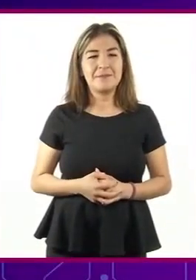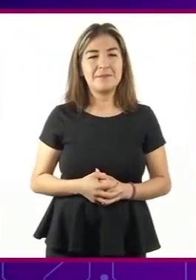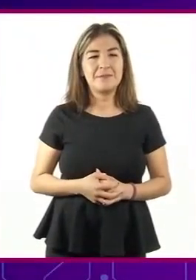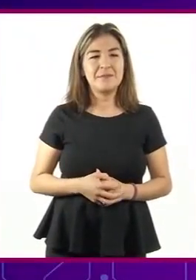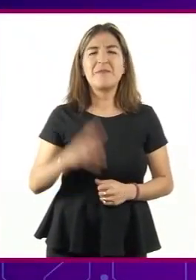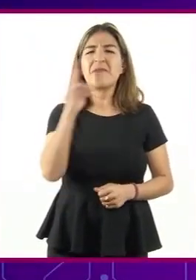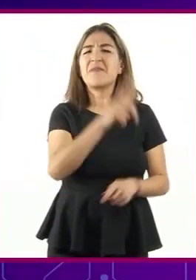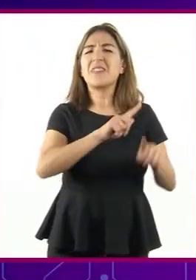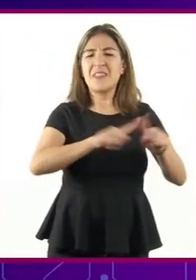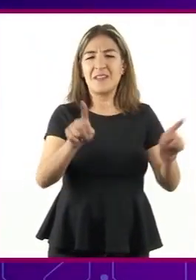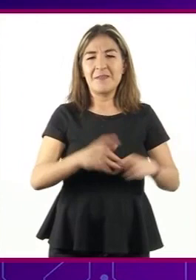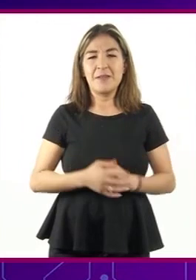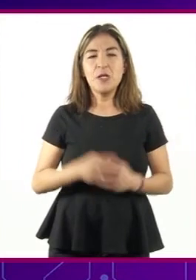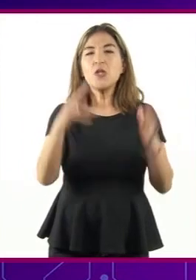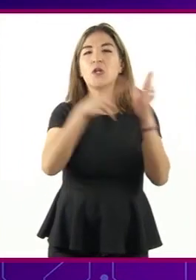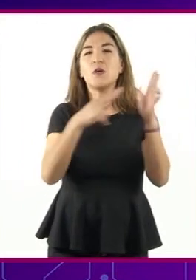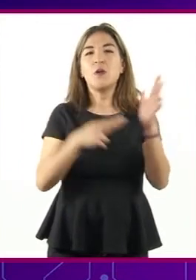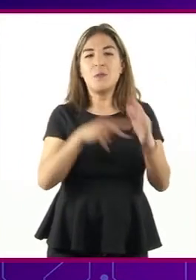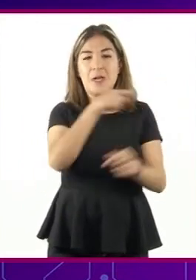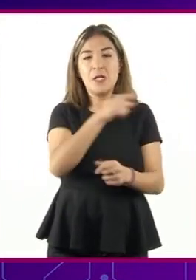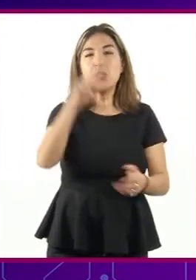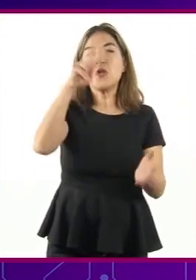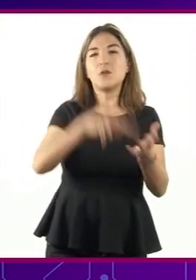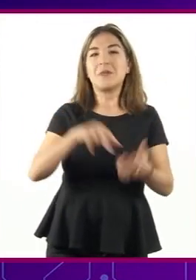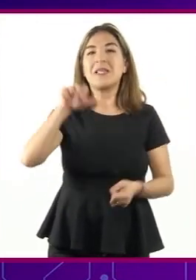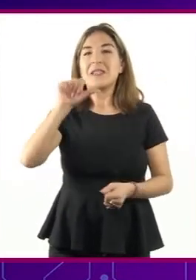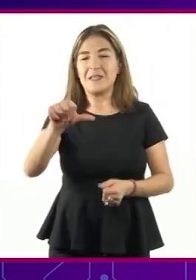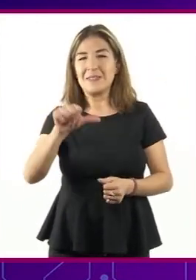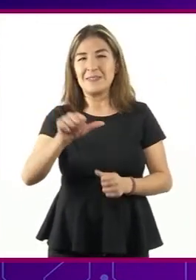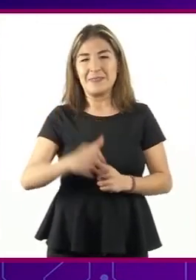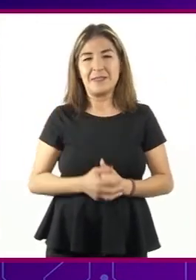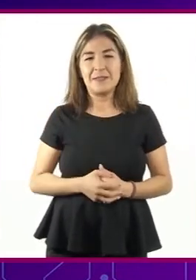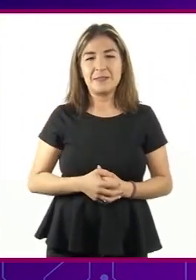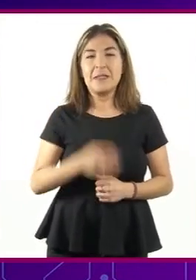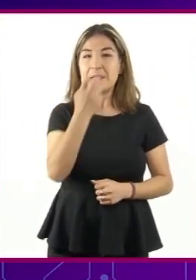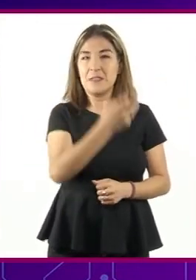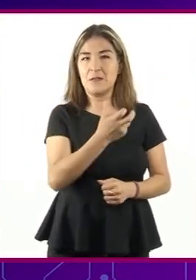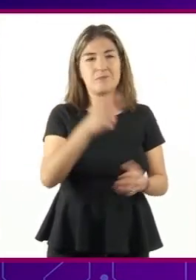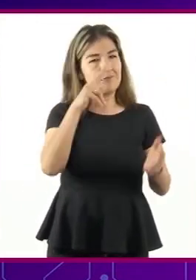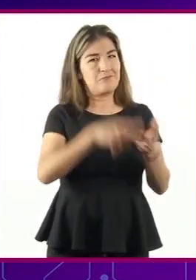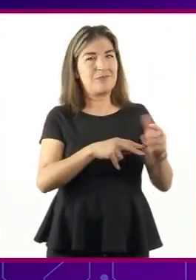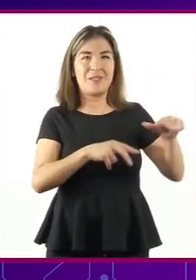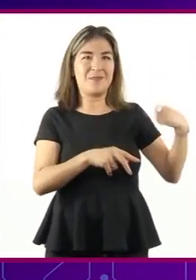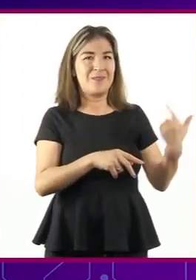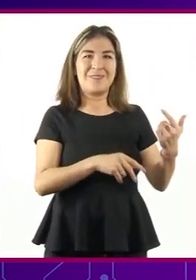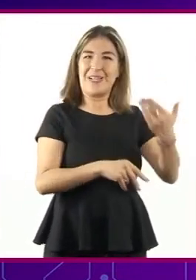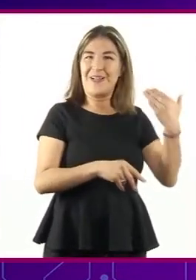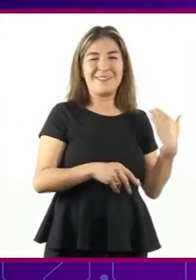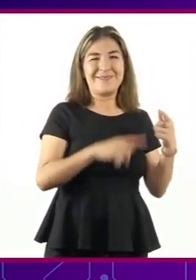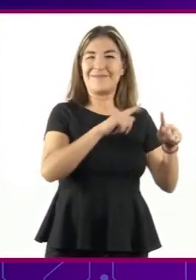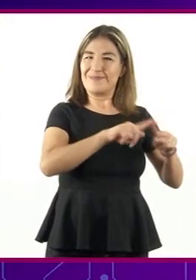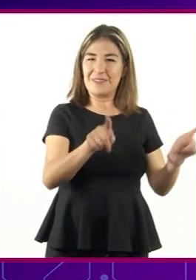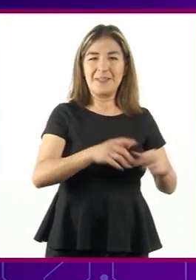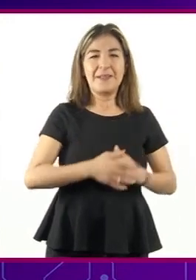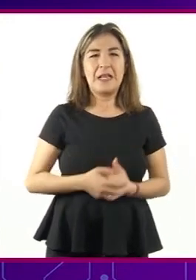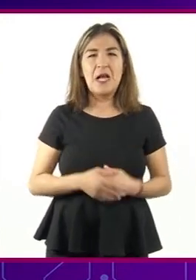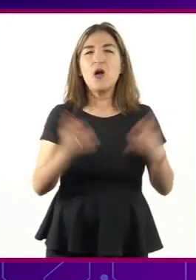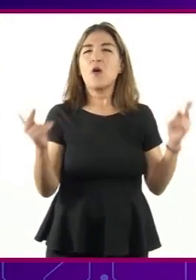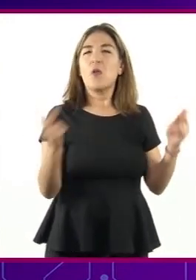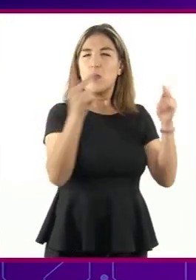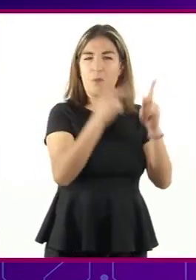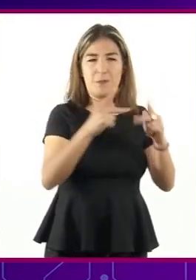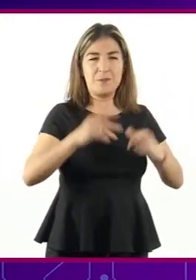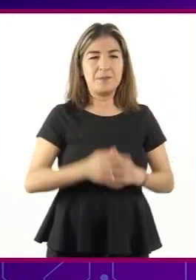Bueno, para empezar, la norma es del año 2016 y no del 2012 como la anterior. Si comparamos